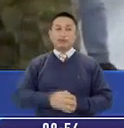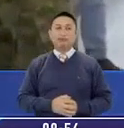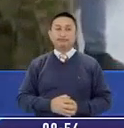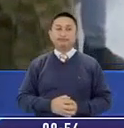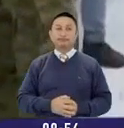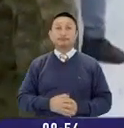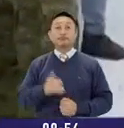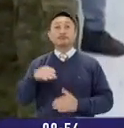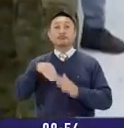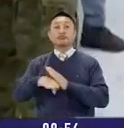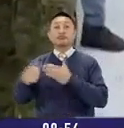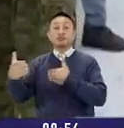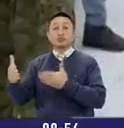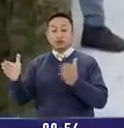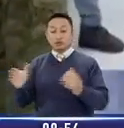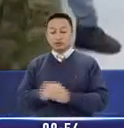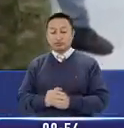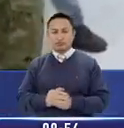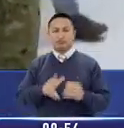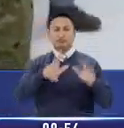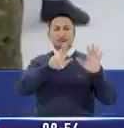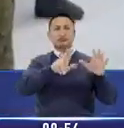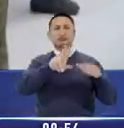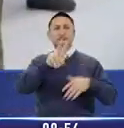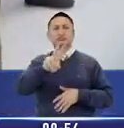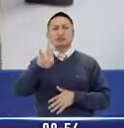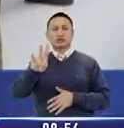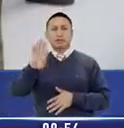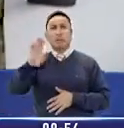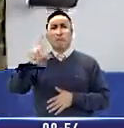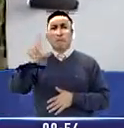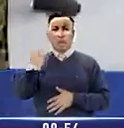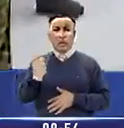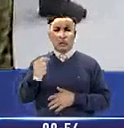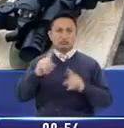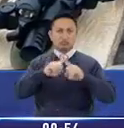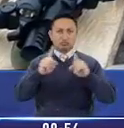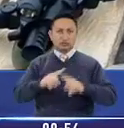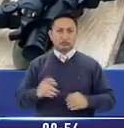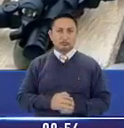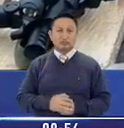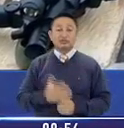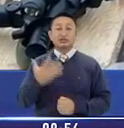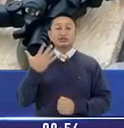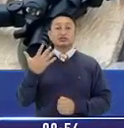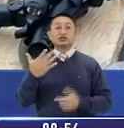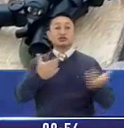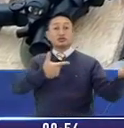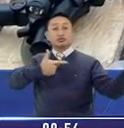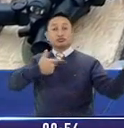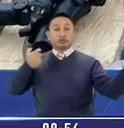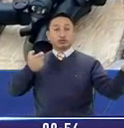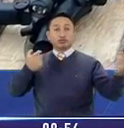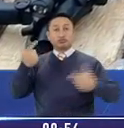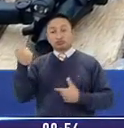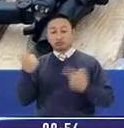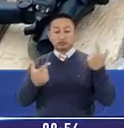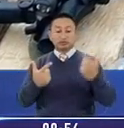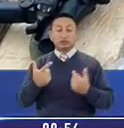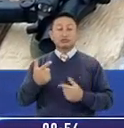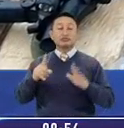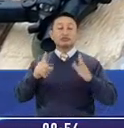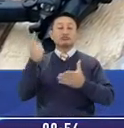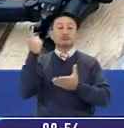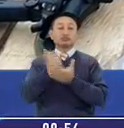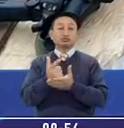de las habitaciones encontraron 873 municiones de diferente calibre, 5 armas largas, 3 cortas, 6 alimentadoras,